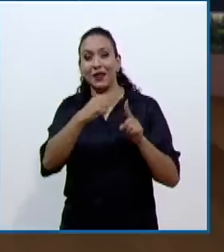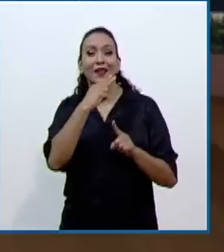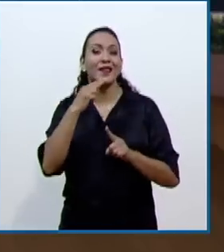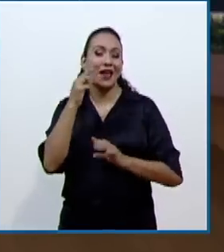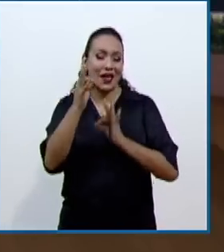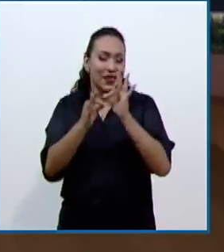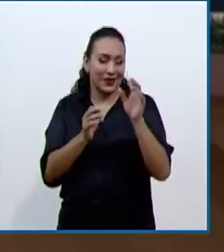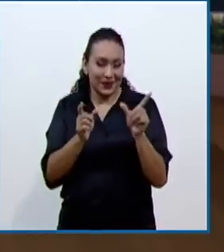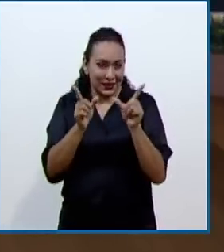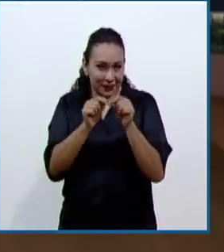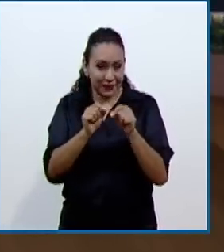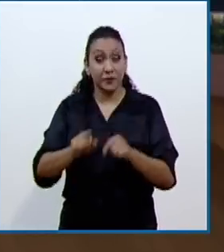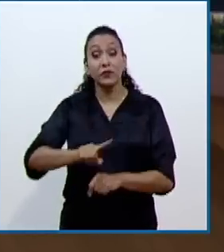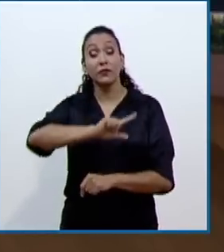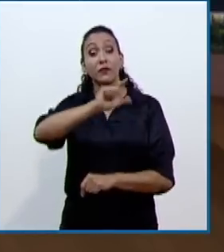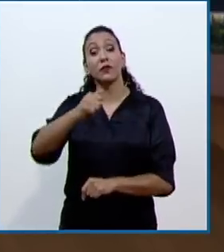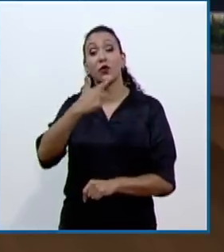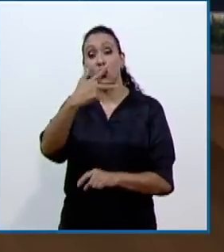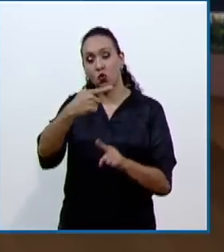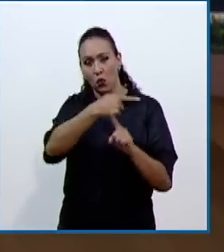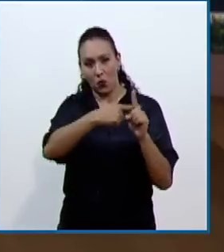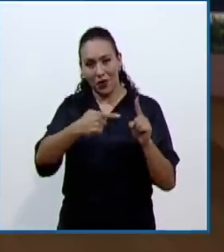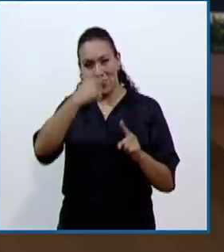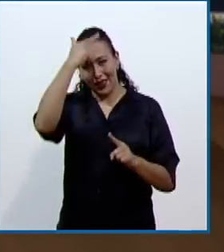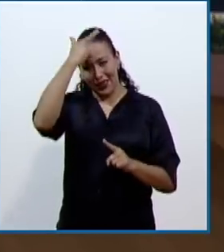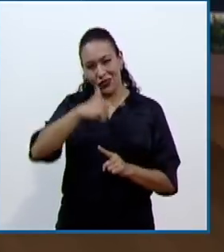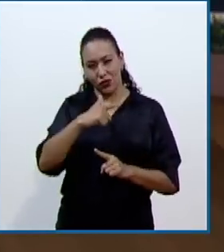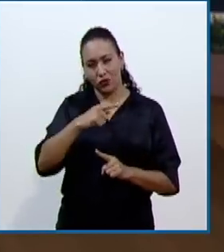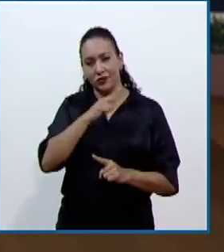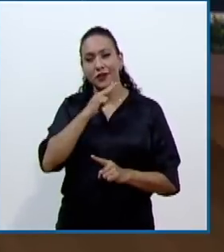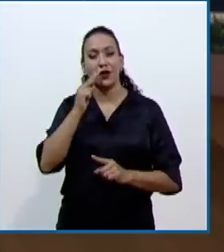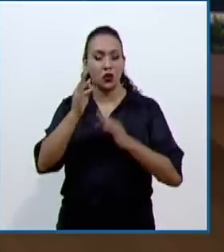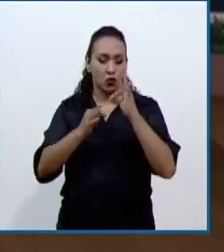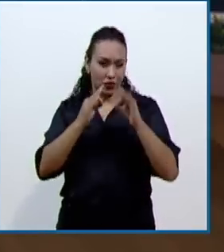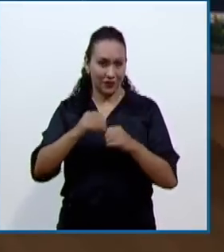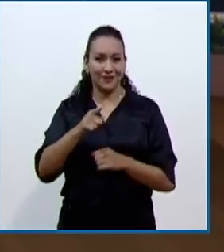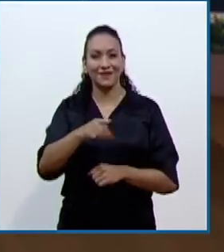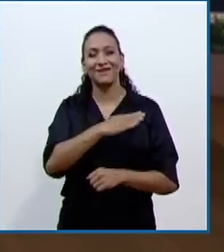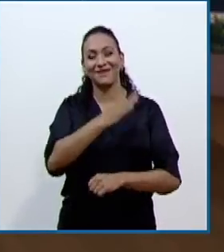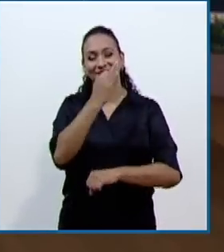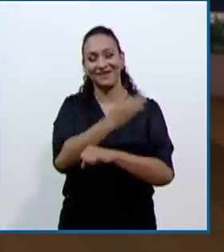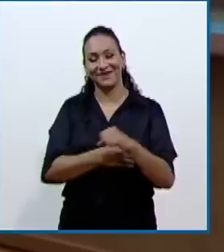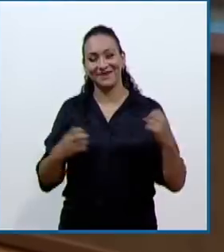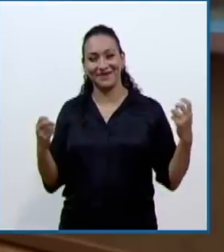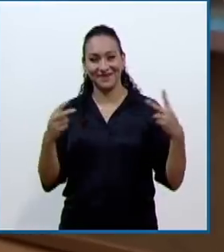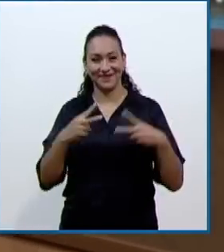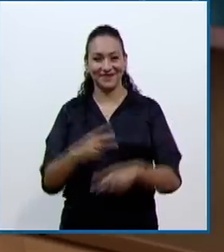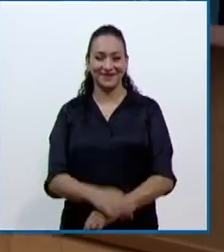nuestro avance informativo y a las 20:30 el noticiario nocturno. Que tenga una excelente tarde.